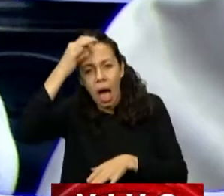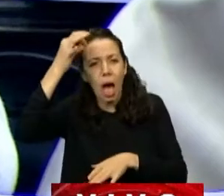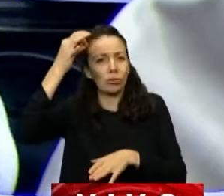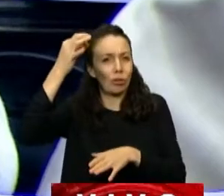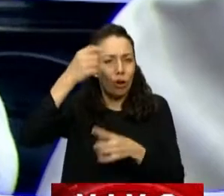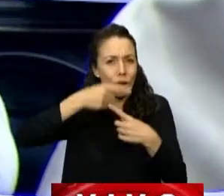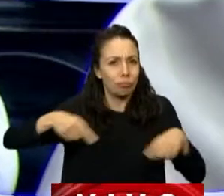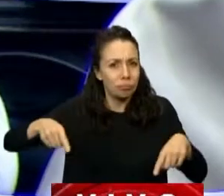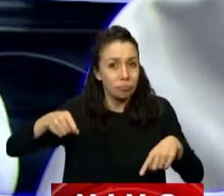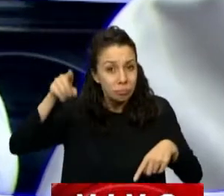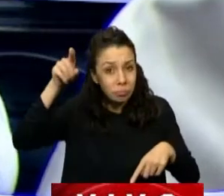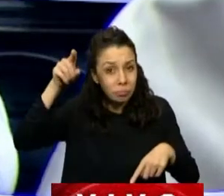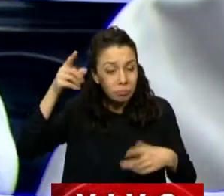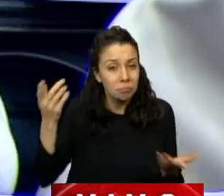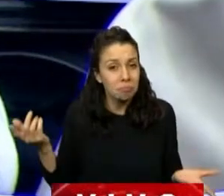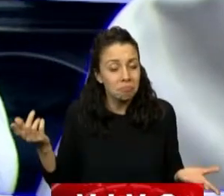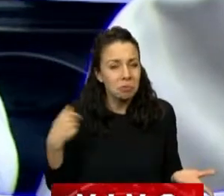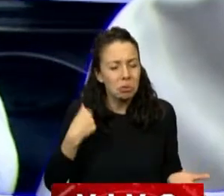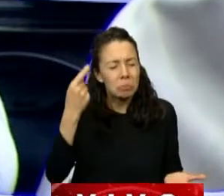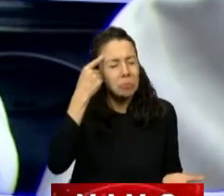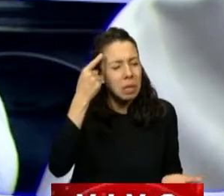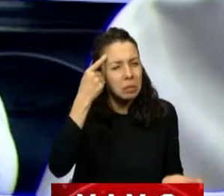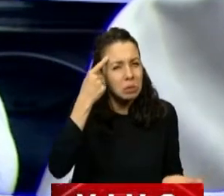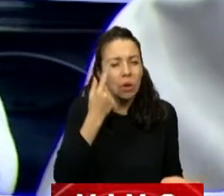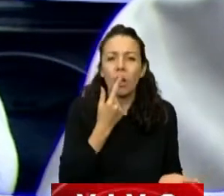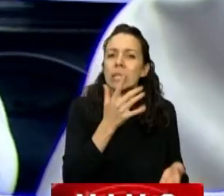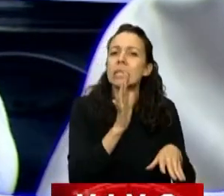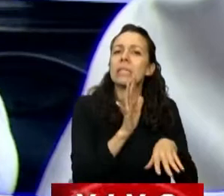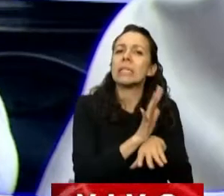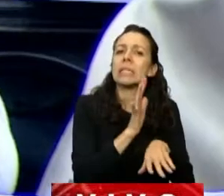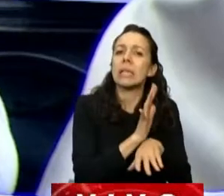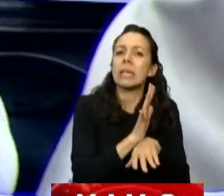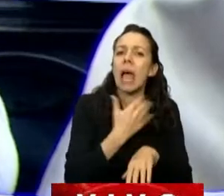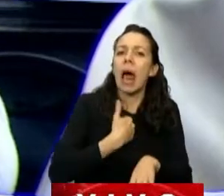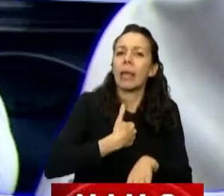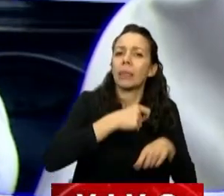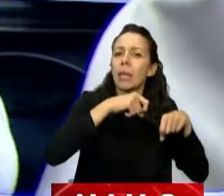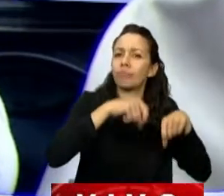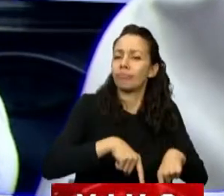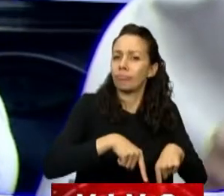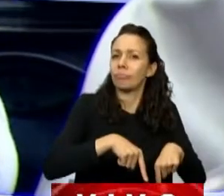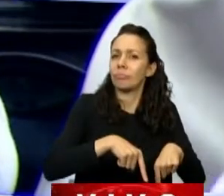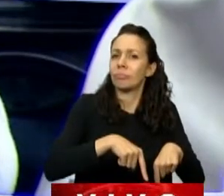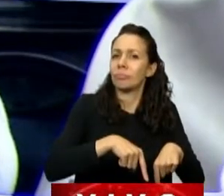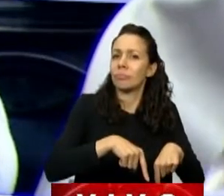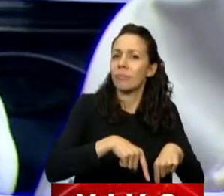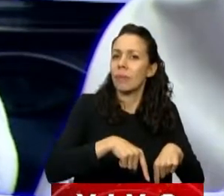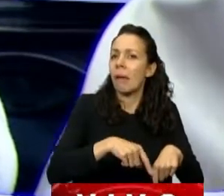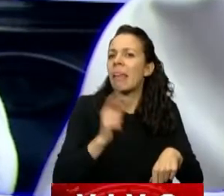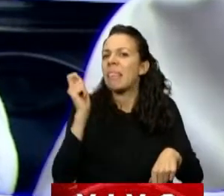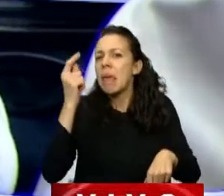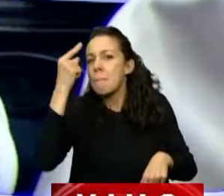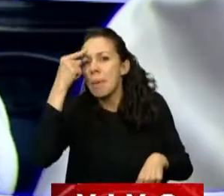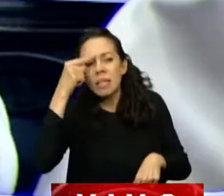¿Quién puede descreer que el cine de producción nacional no tiene una necesidad o